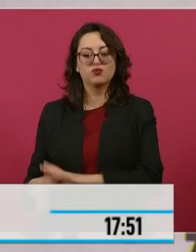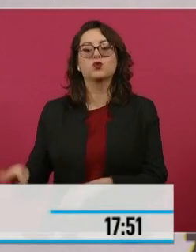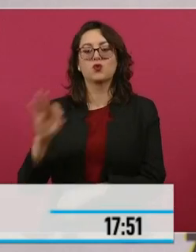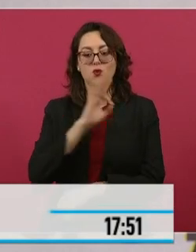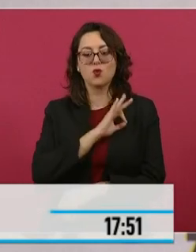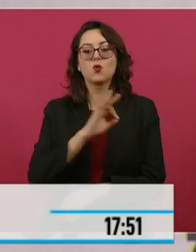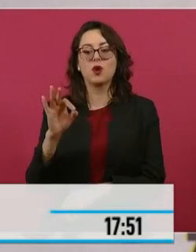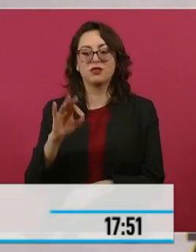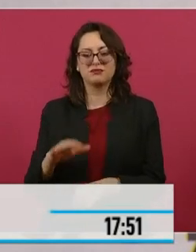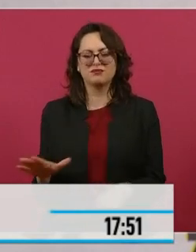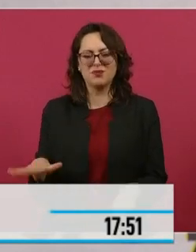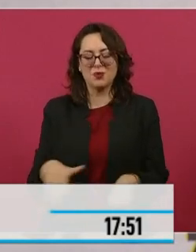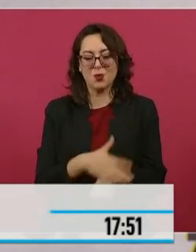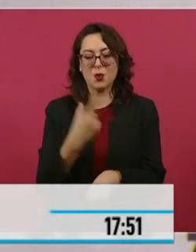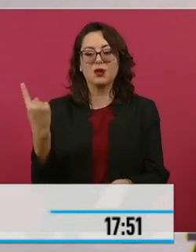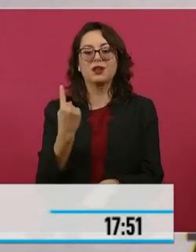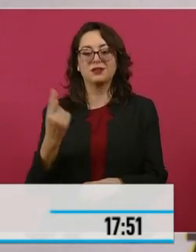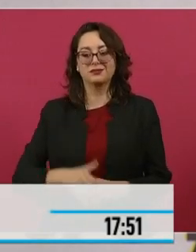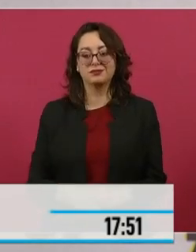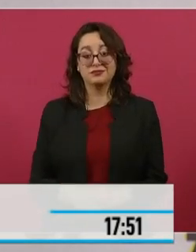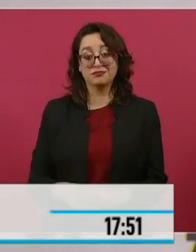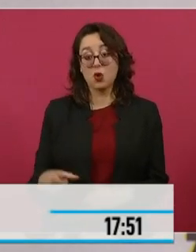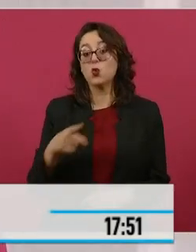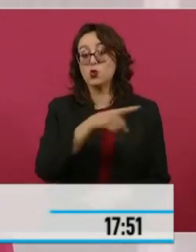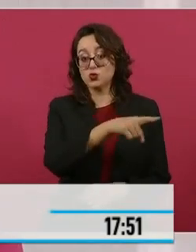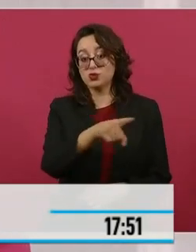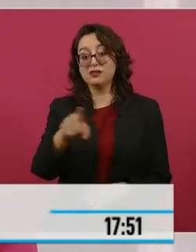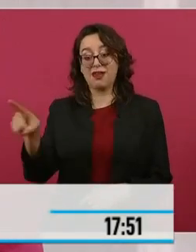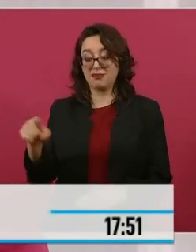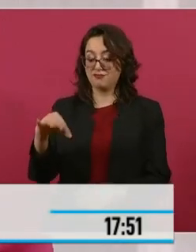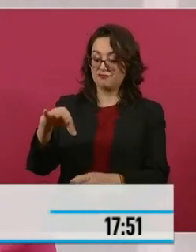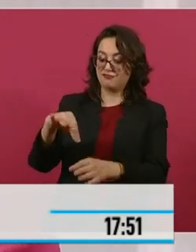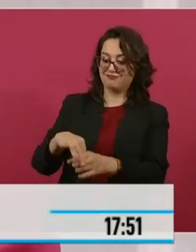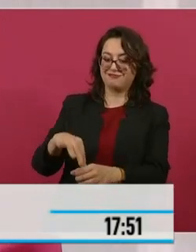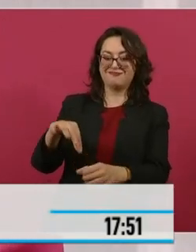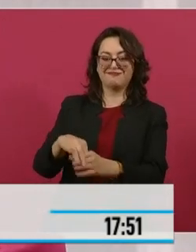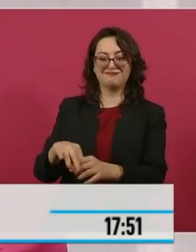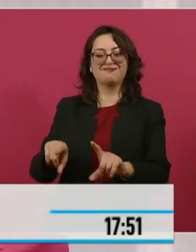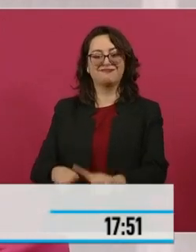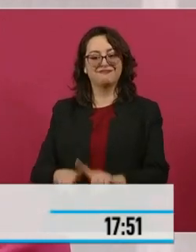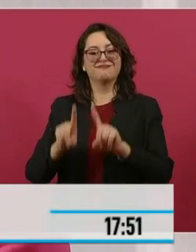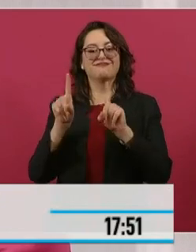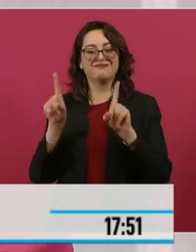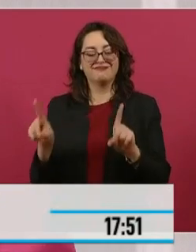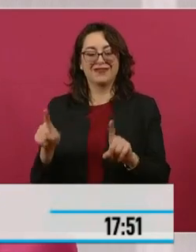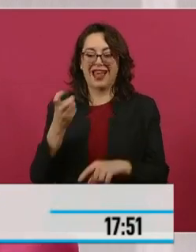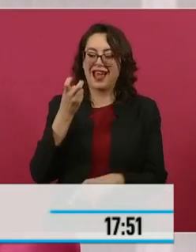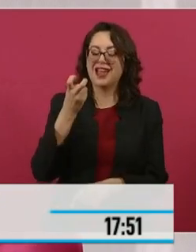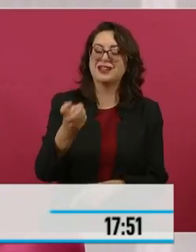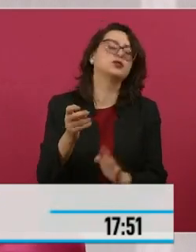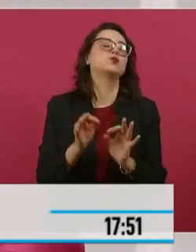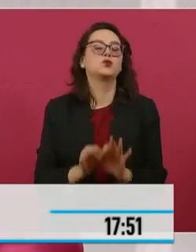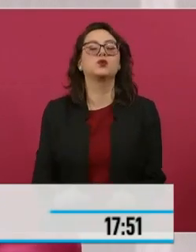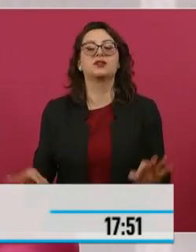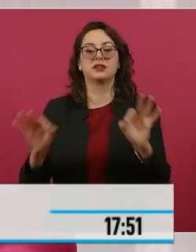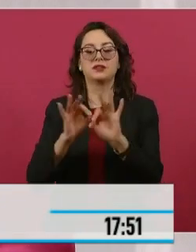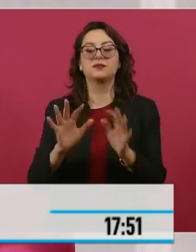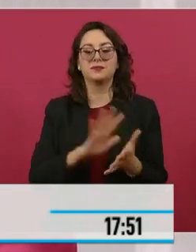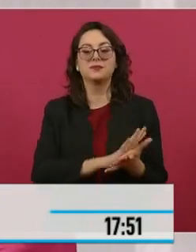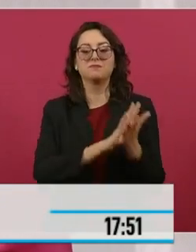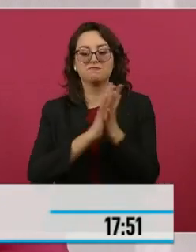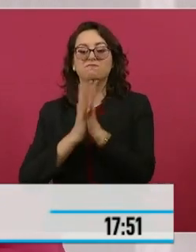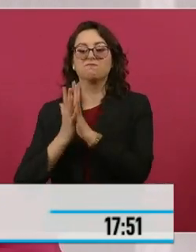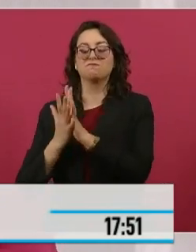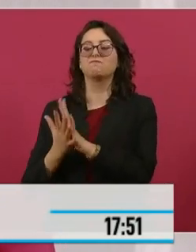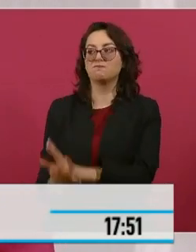se decidieron a lograr el renacer moral de nuestro país. Hoy por fin somos no solo los